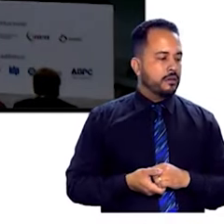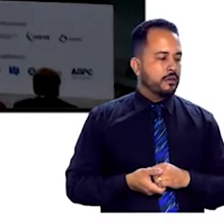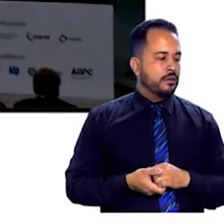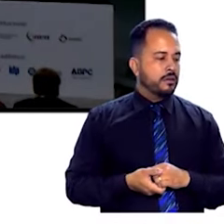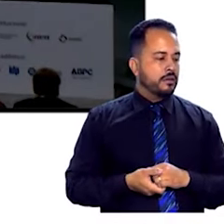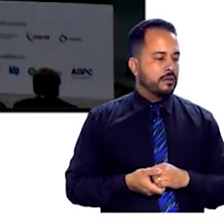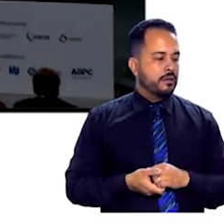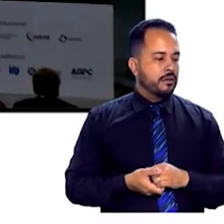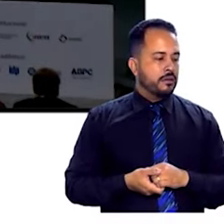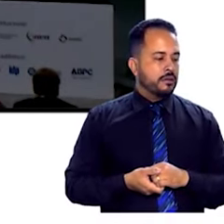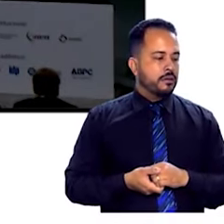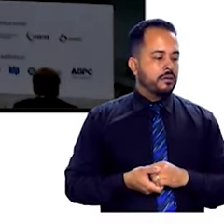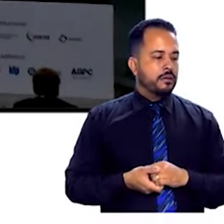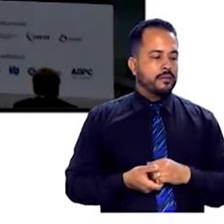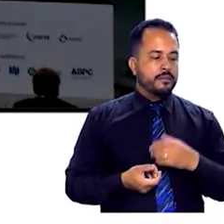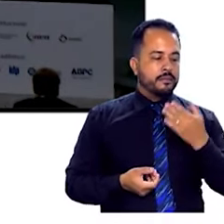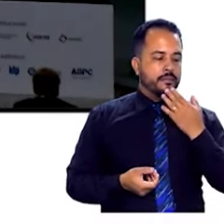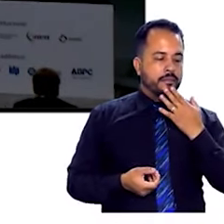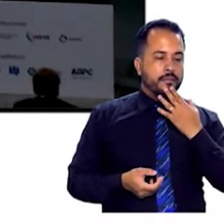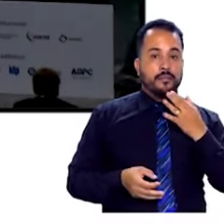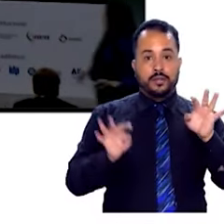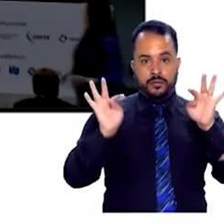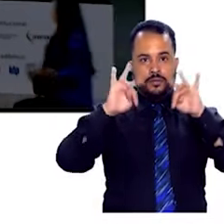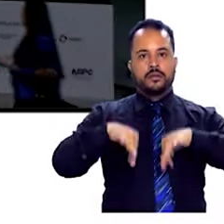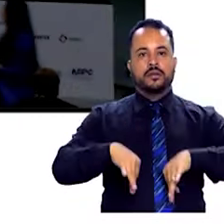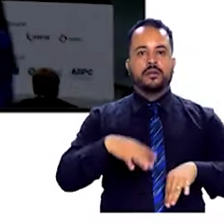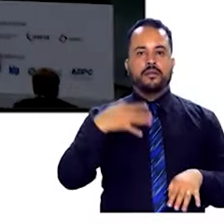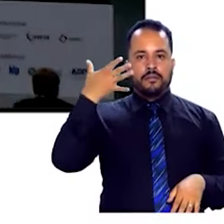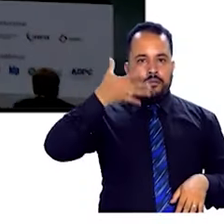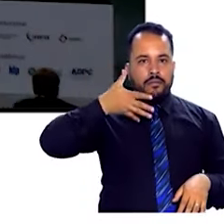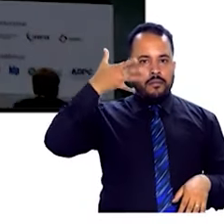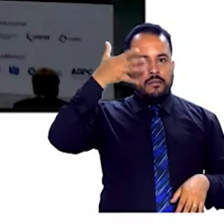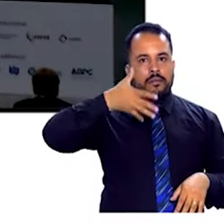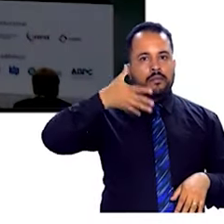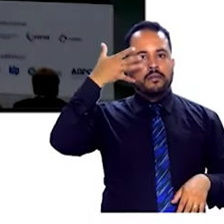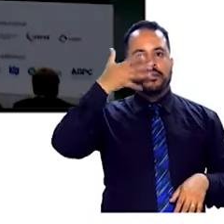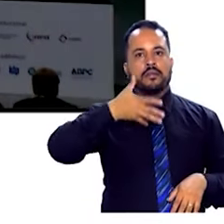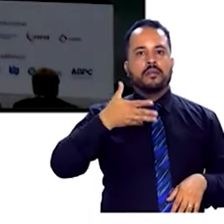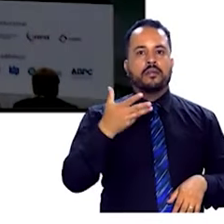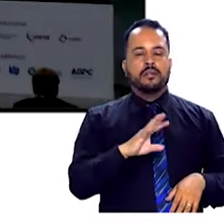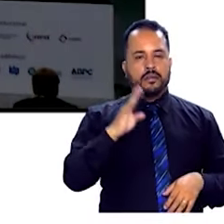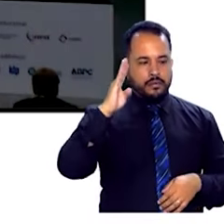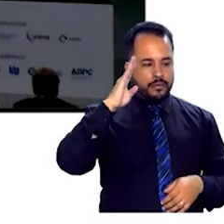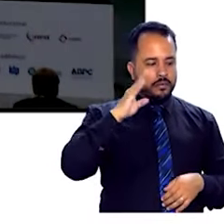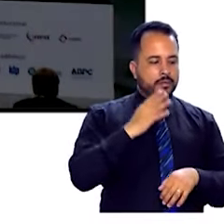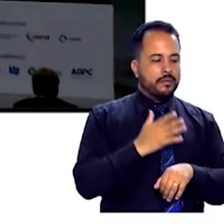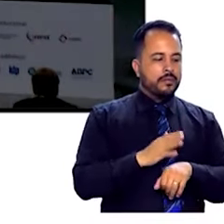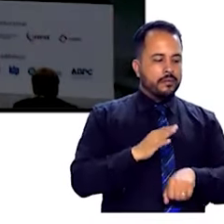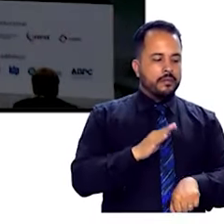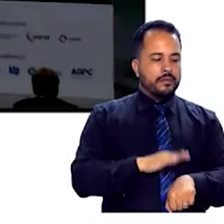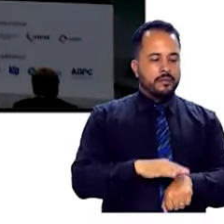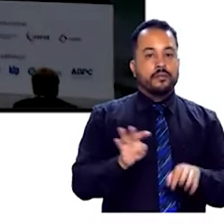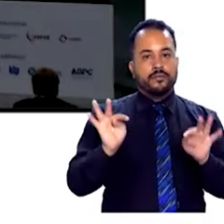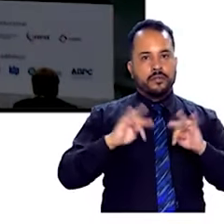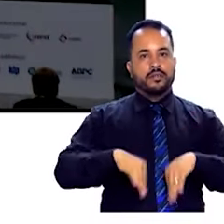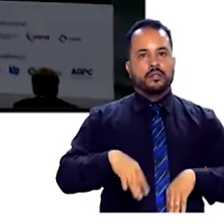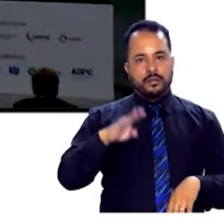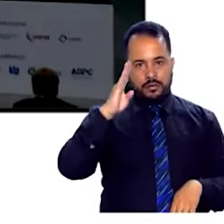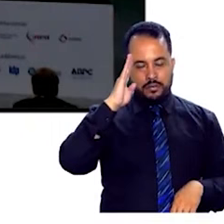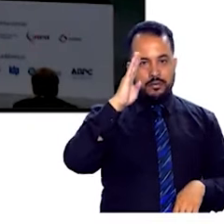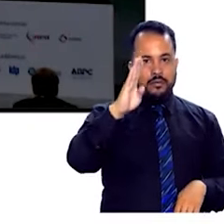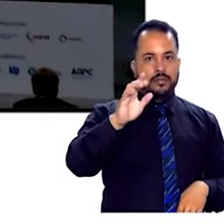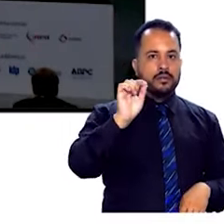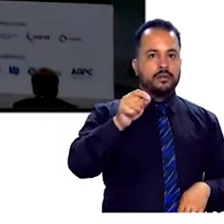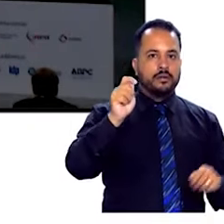conus Clave Central del filtro argentino es la posibil rechazar